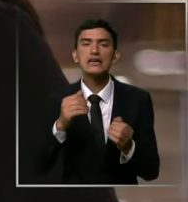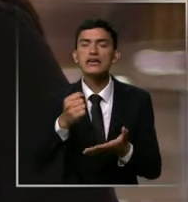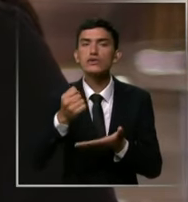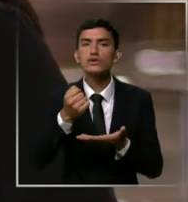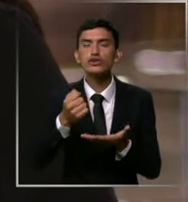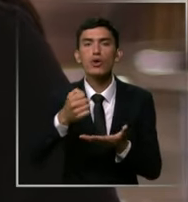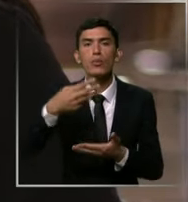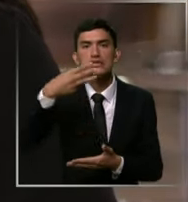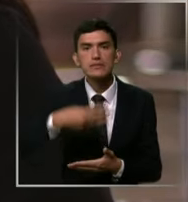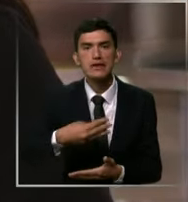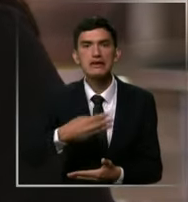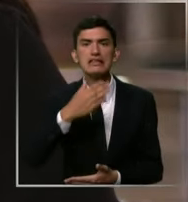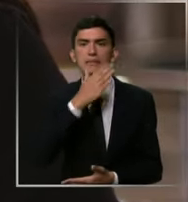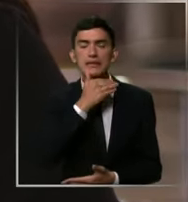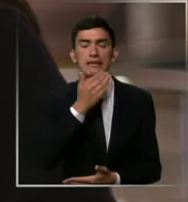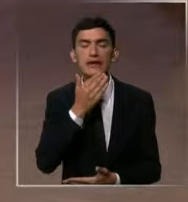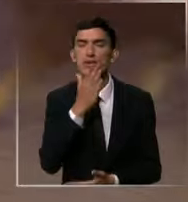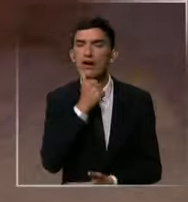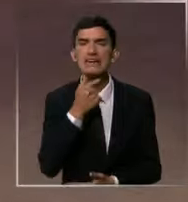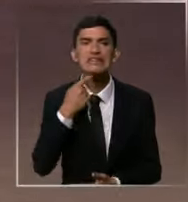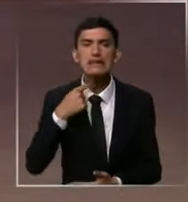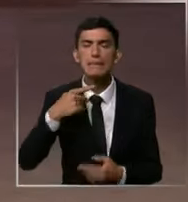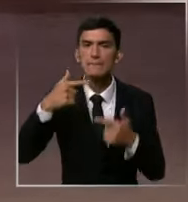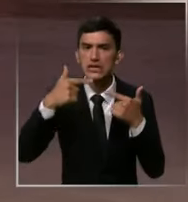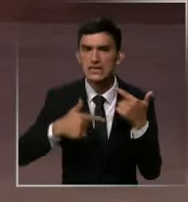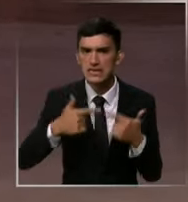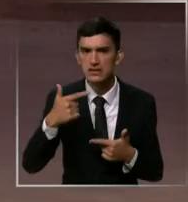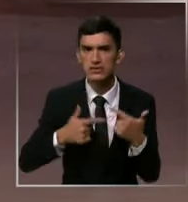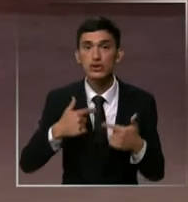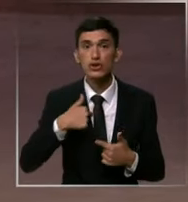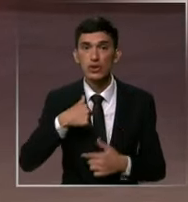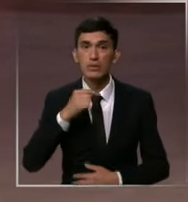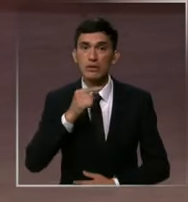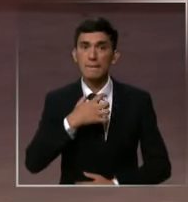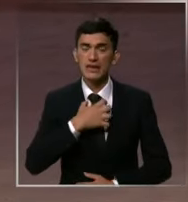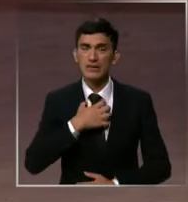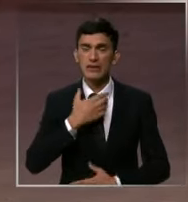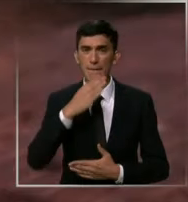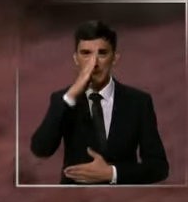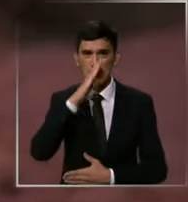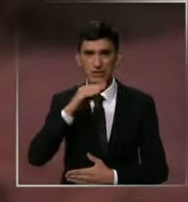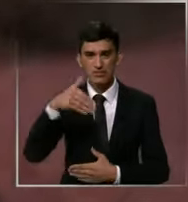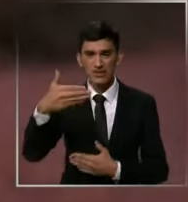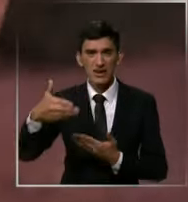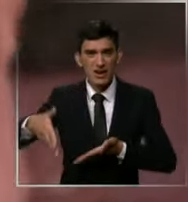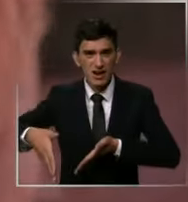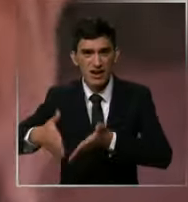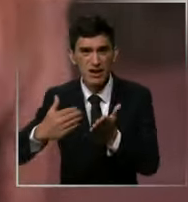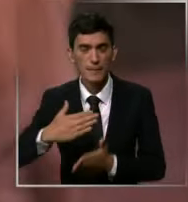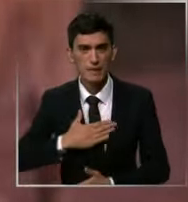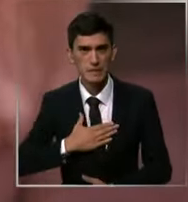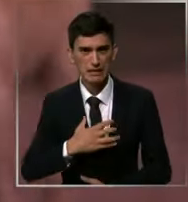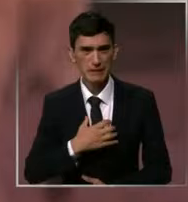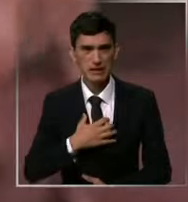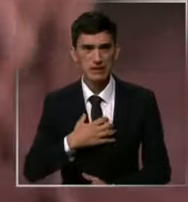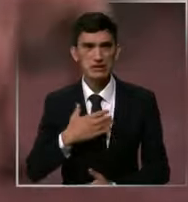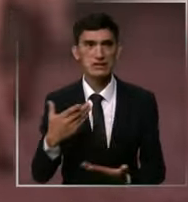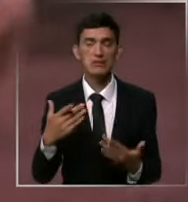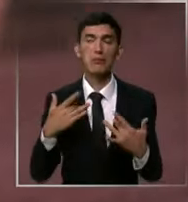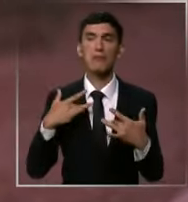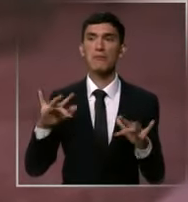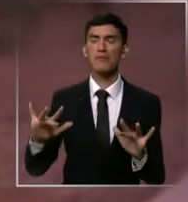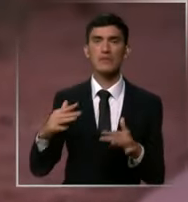siento yo que no hay un interés político al respecto. A mí me da un poco de miedo que existan perros en la calle y que no se esté haciendo